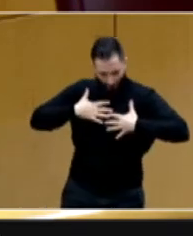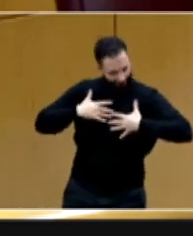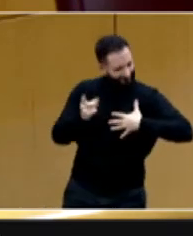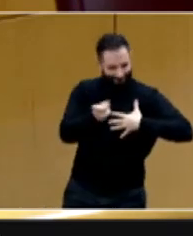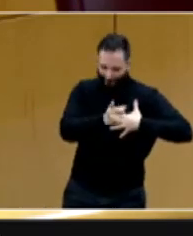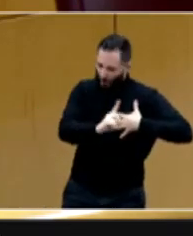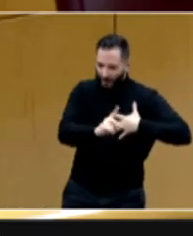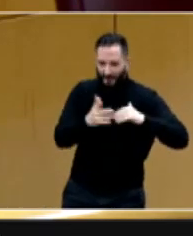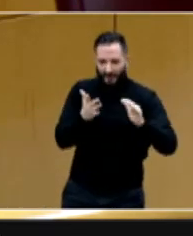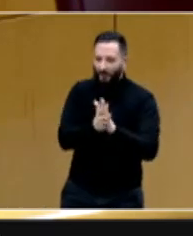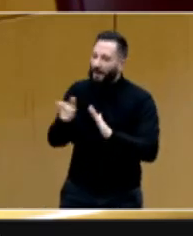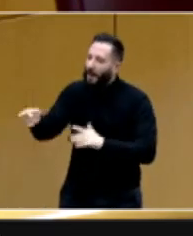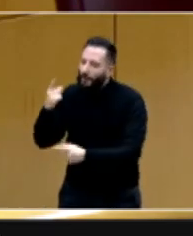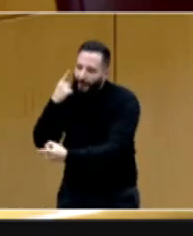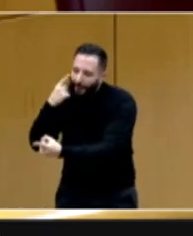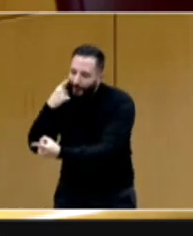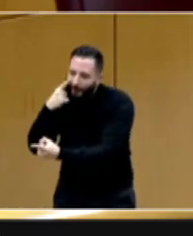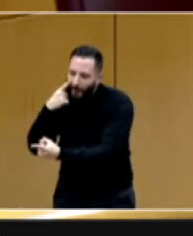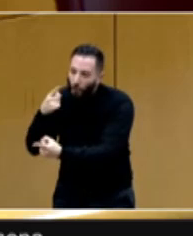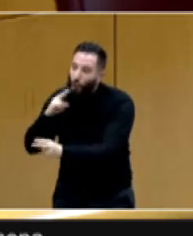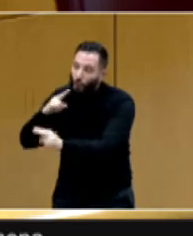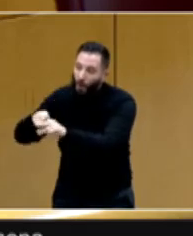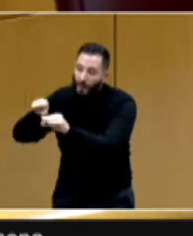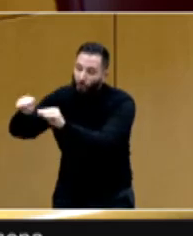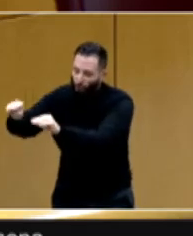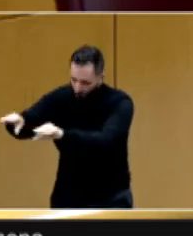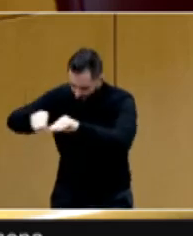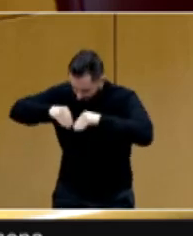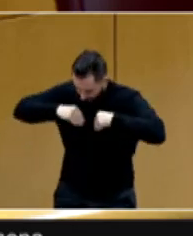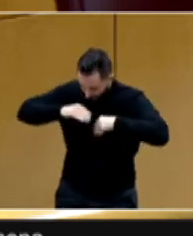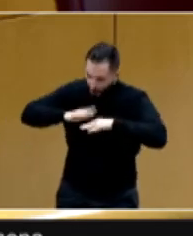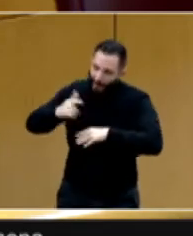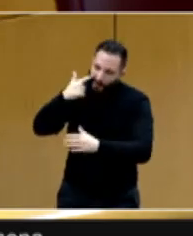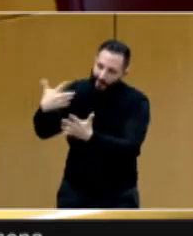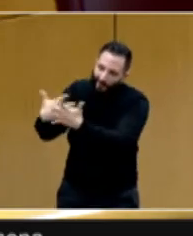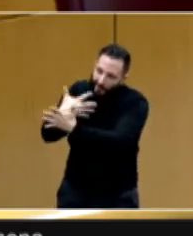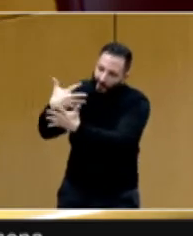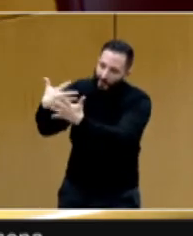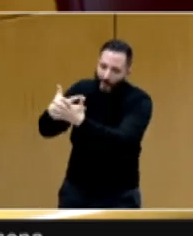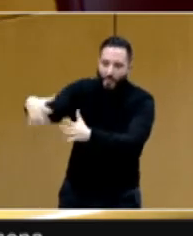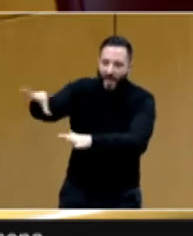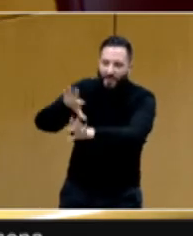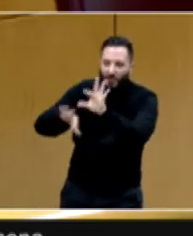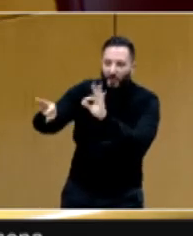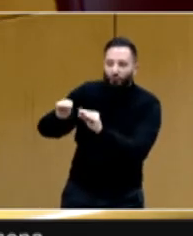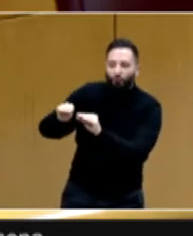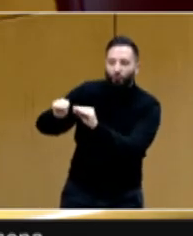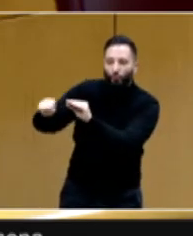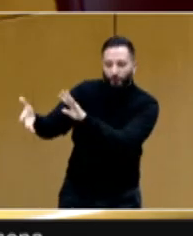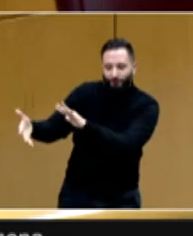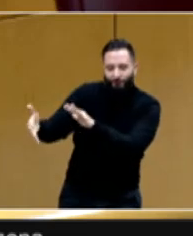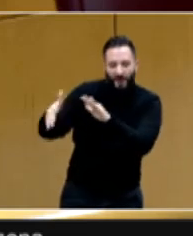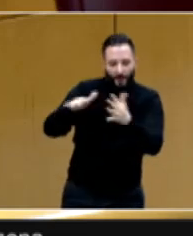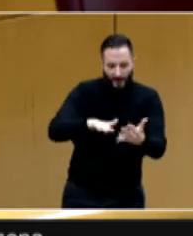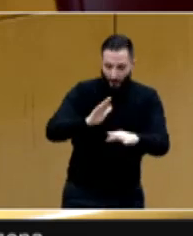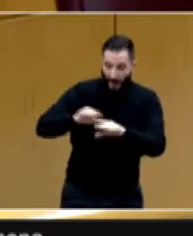actuar en su nombre conforme a sus indicaciones dadas en vida o dadas a